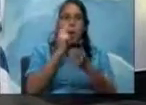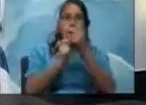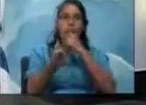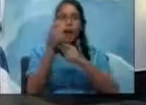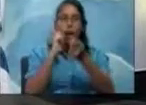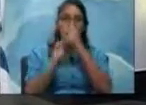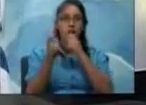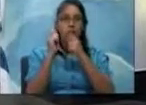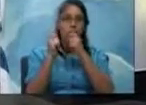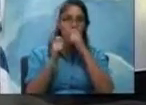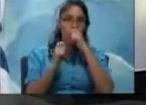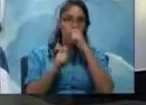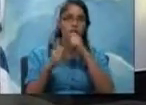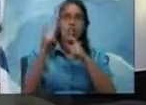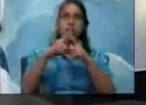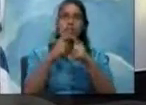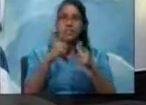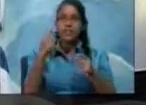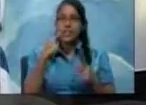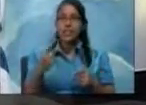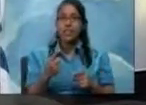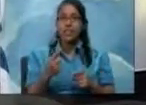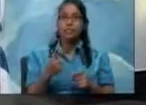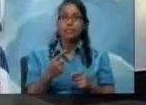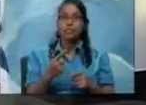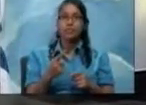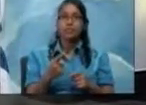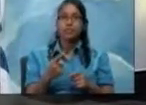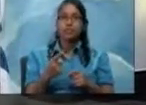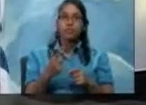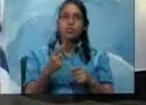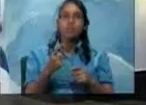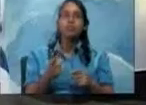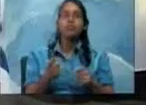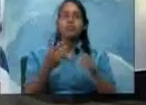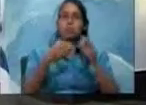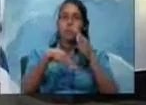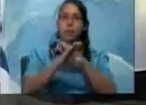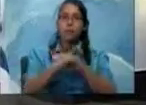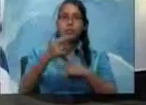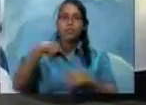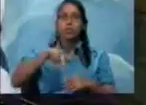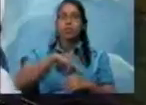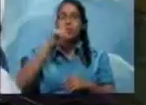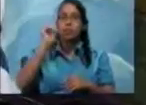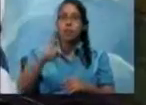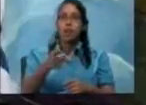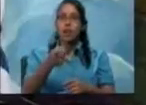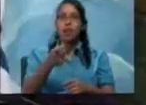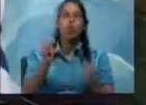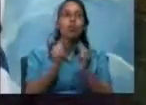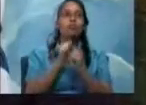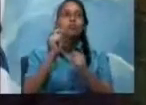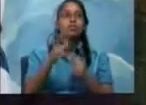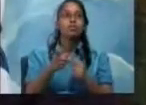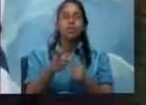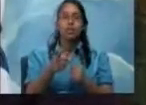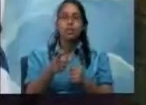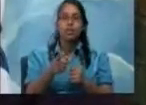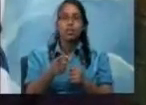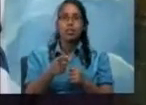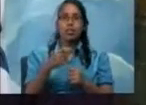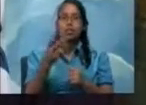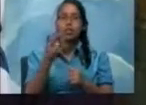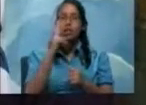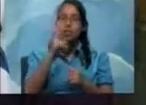contigo rengifo cómo le dijeron ellos a Pedro vamos nosotros también contigo qué ves tú